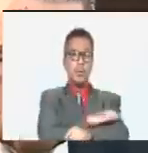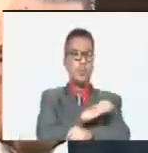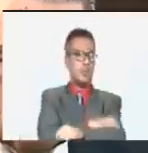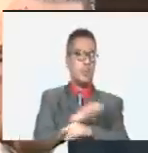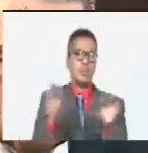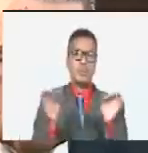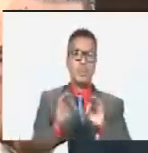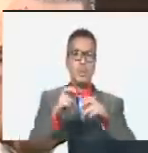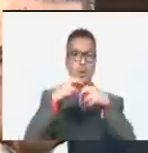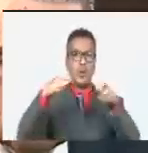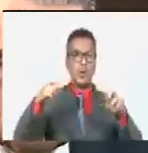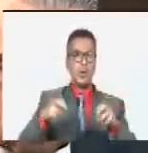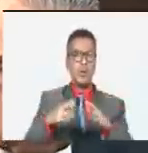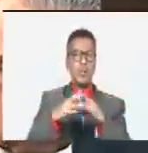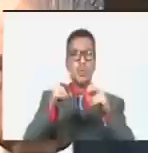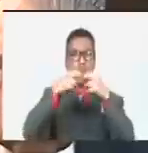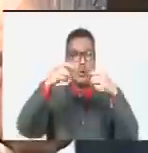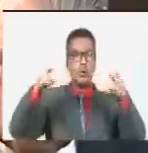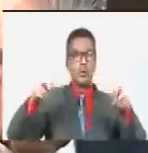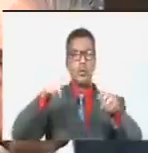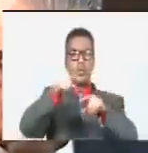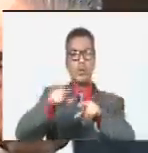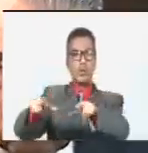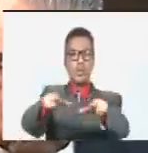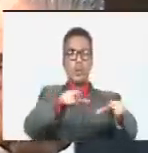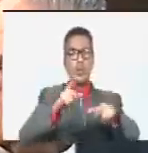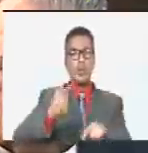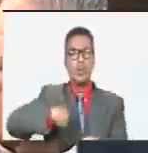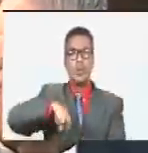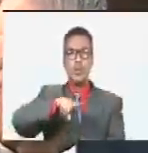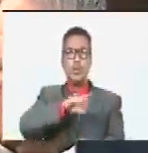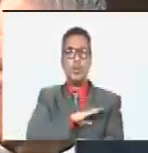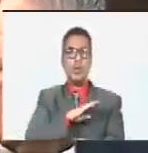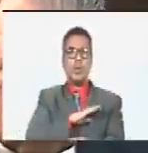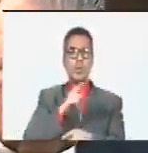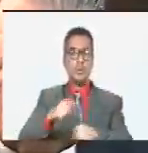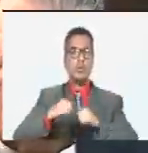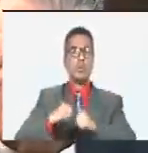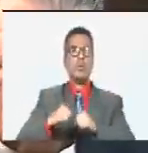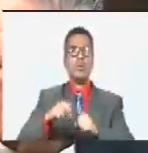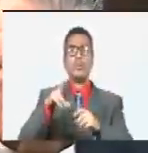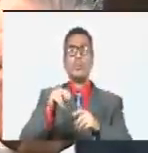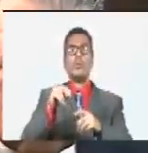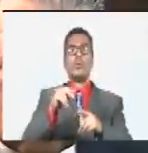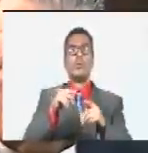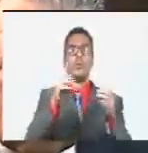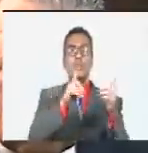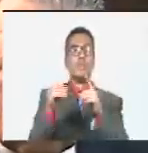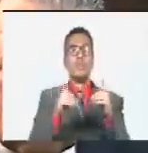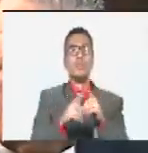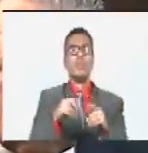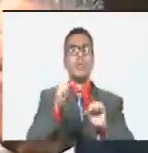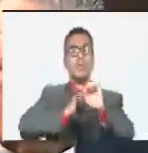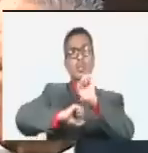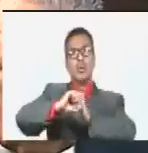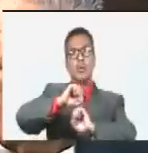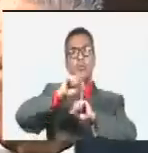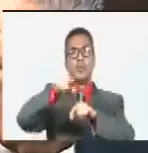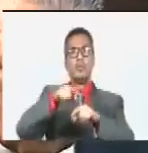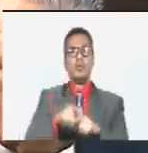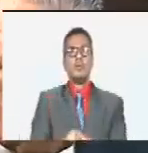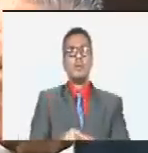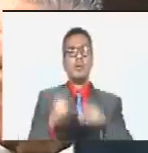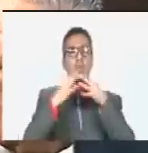gobierno, es un tema de que ese territorio es nuestro y la soberanía no se discute, se defiende, y tenga la